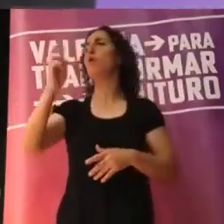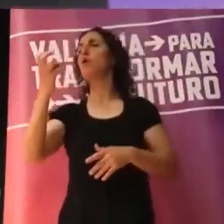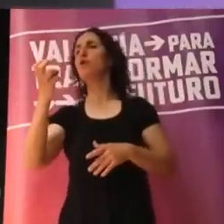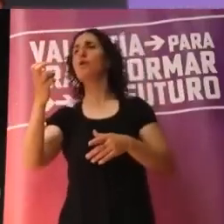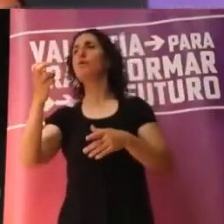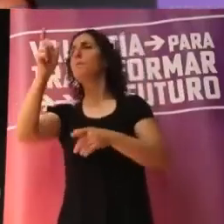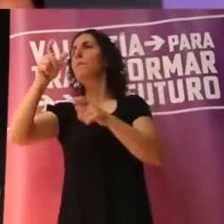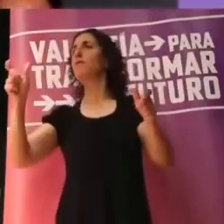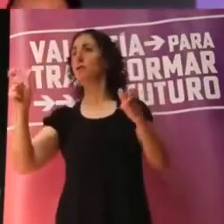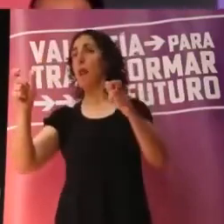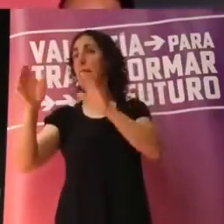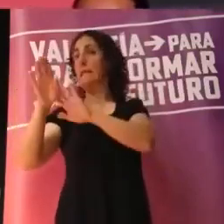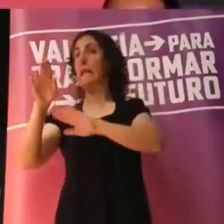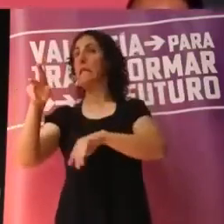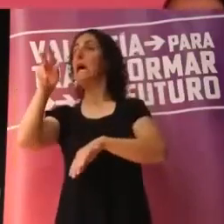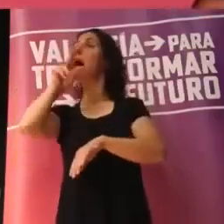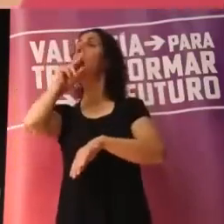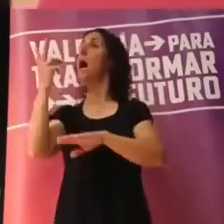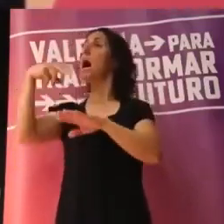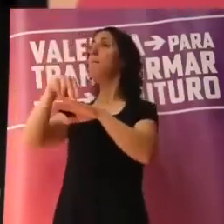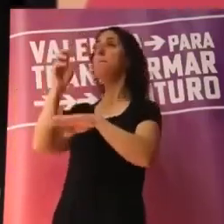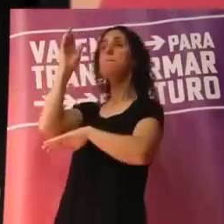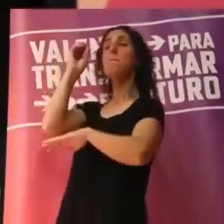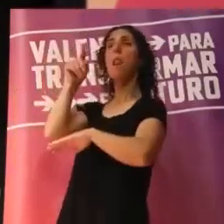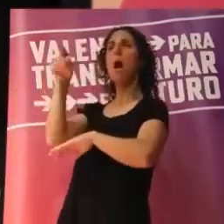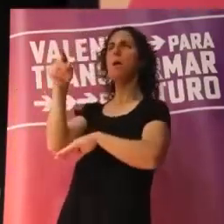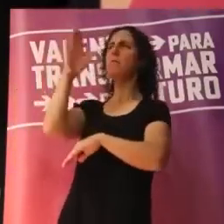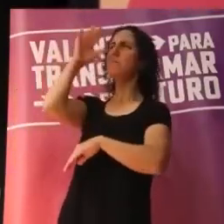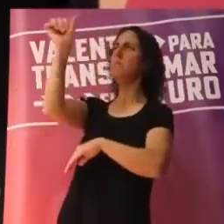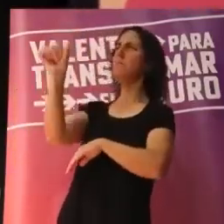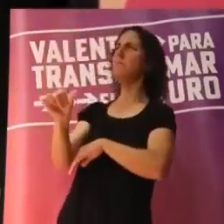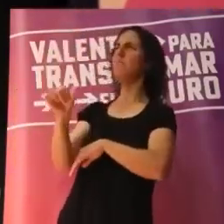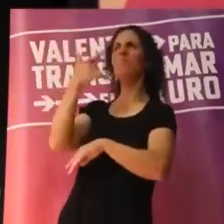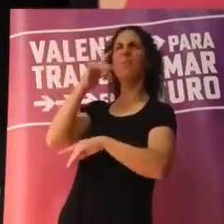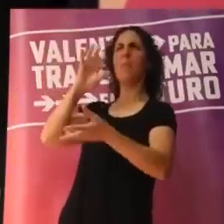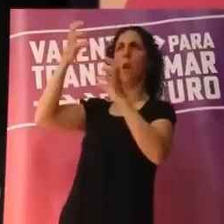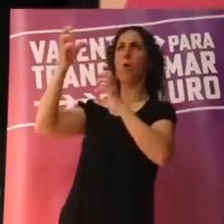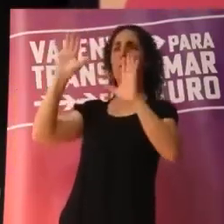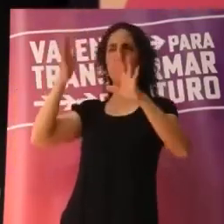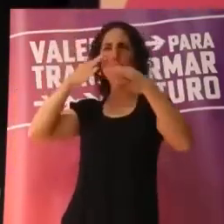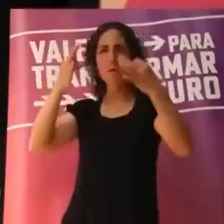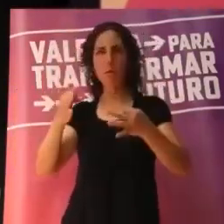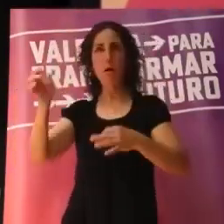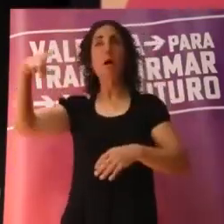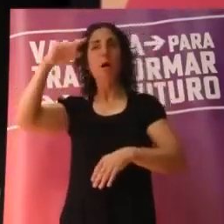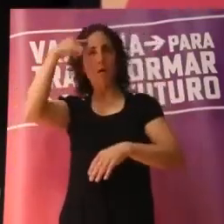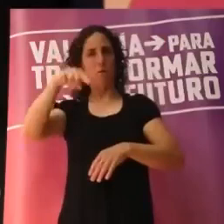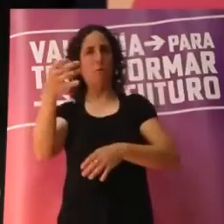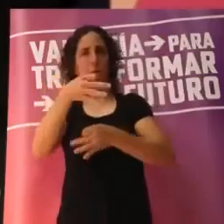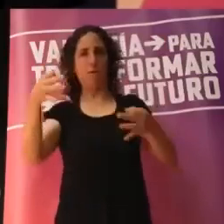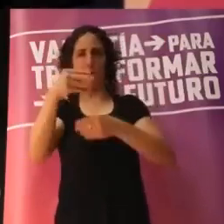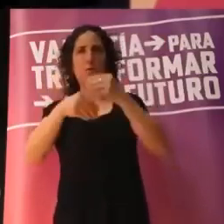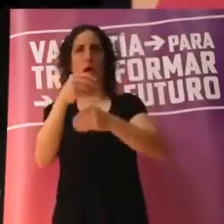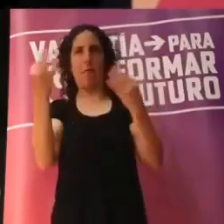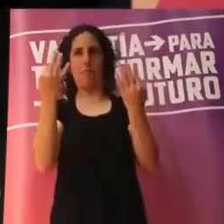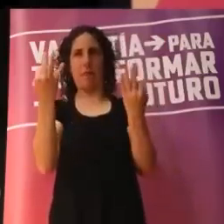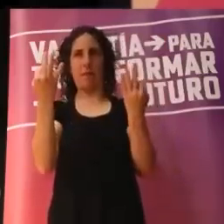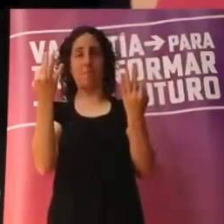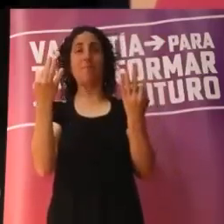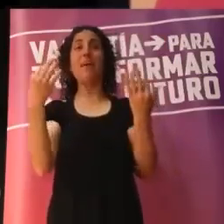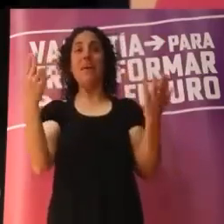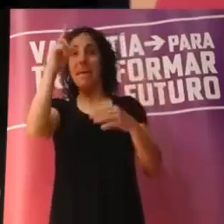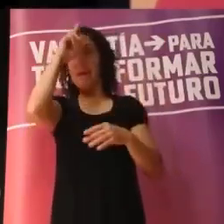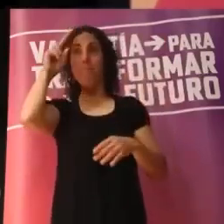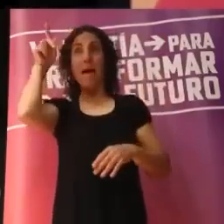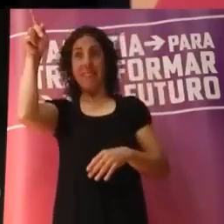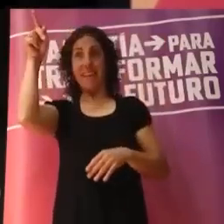No son chalaos, saben perfectamente lo que están haciendo. Y creo que es muy importante entender que desde Madrid se está articulando un